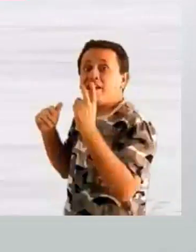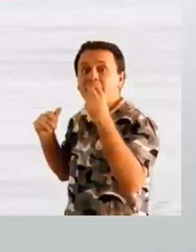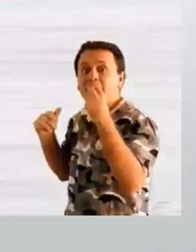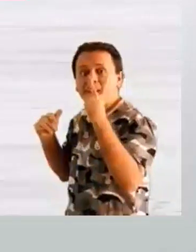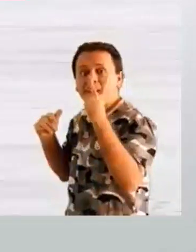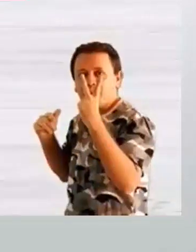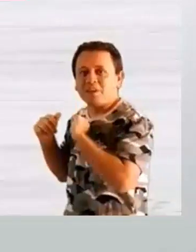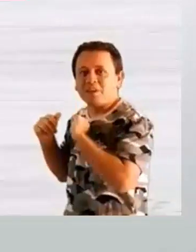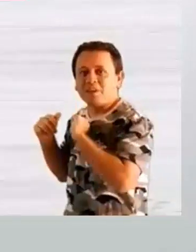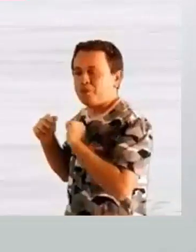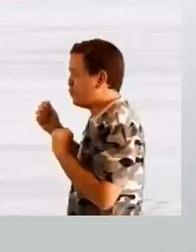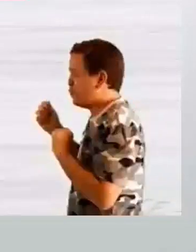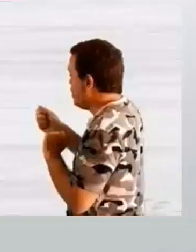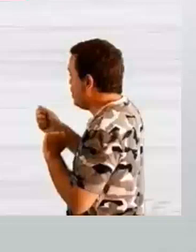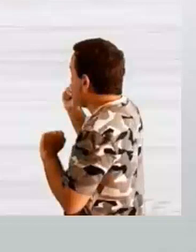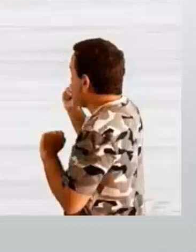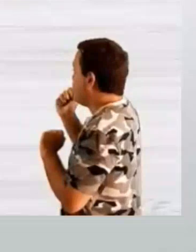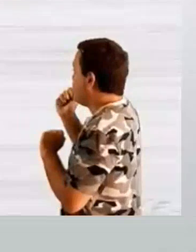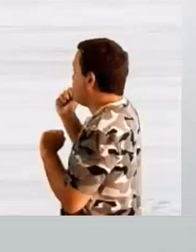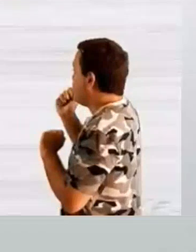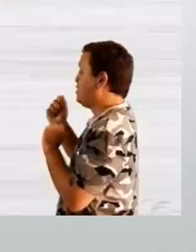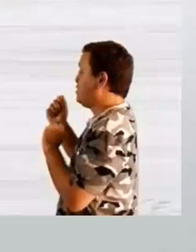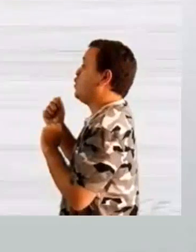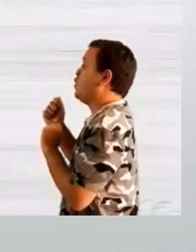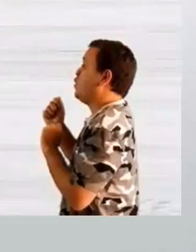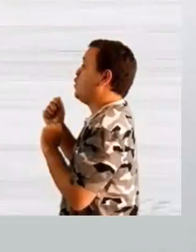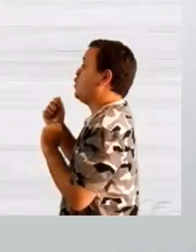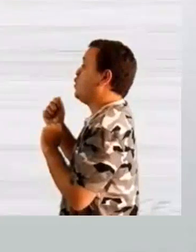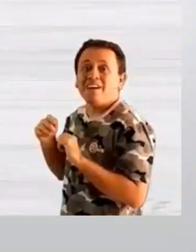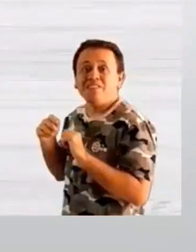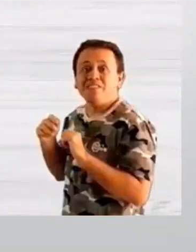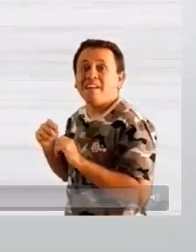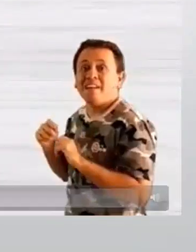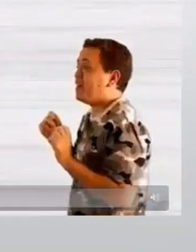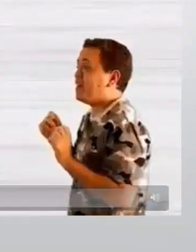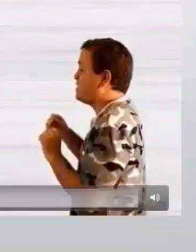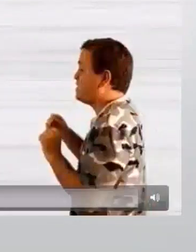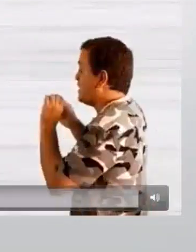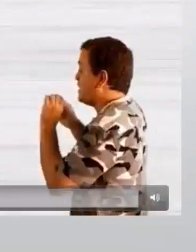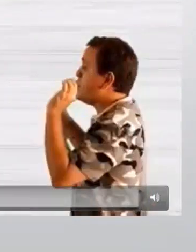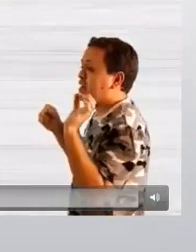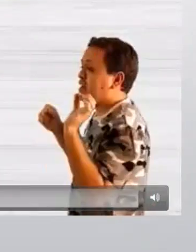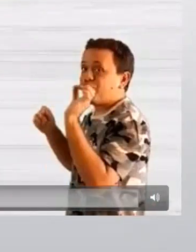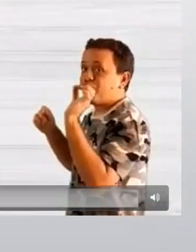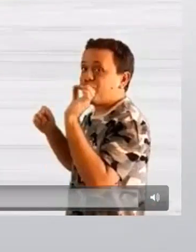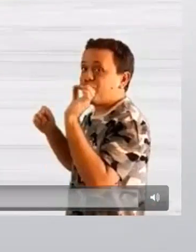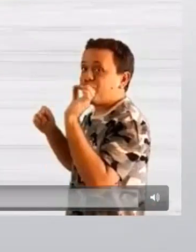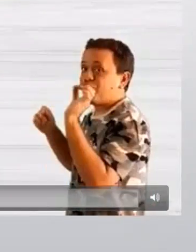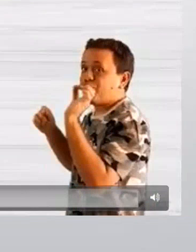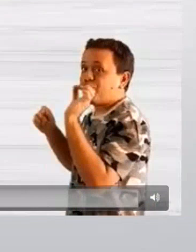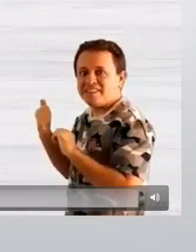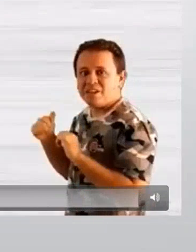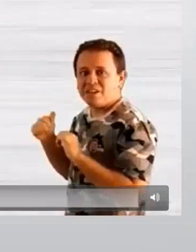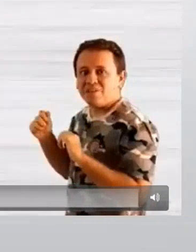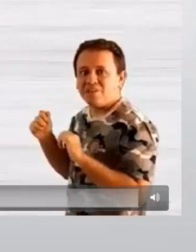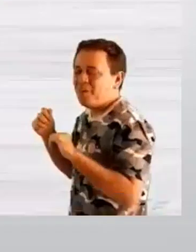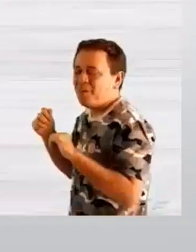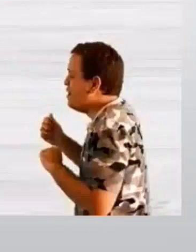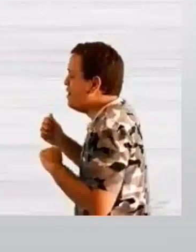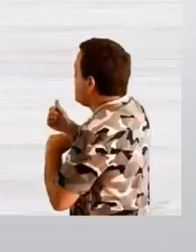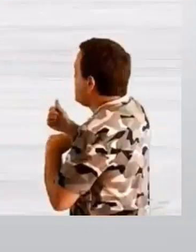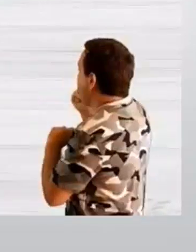la velocidad va a bajar 2 metros por segundo. Luego de ese otro segundo, la velocidad ahora va a ser de 28 menos 2, 26